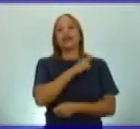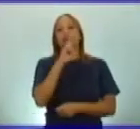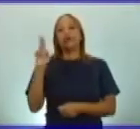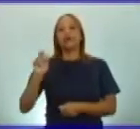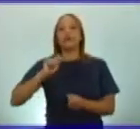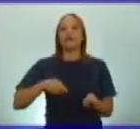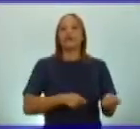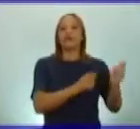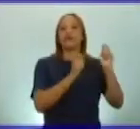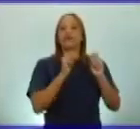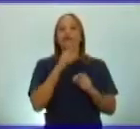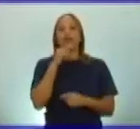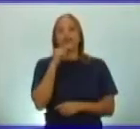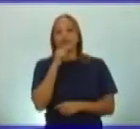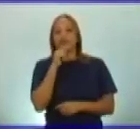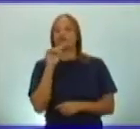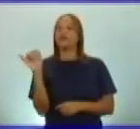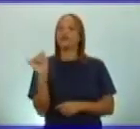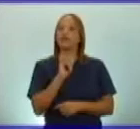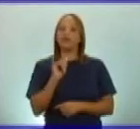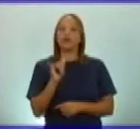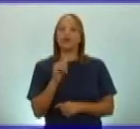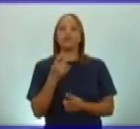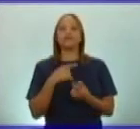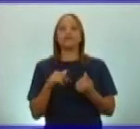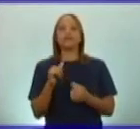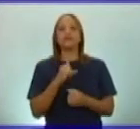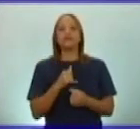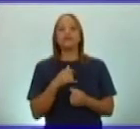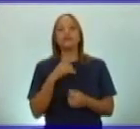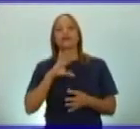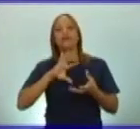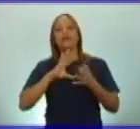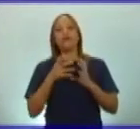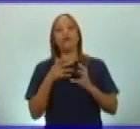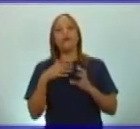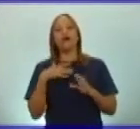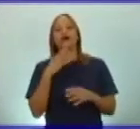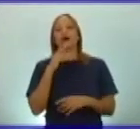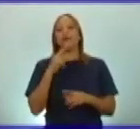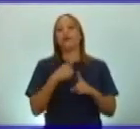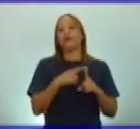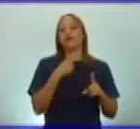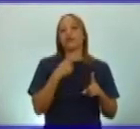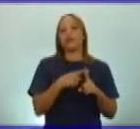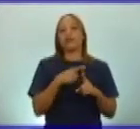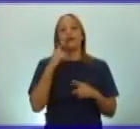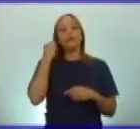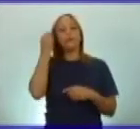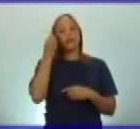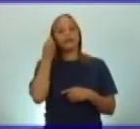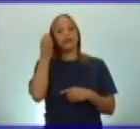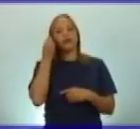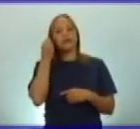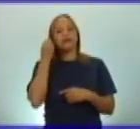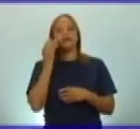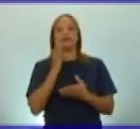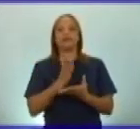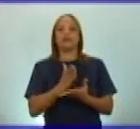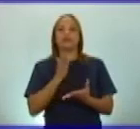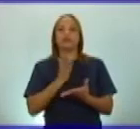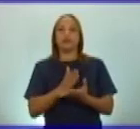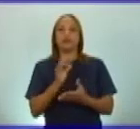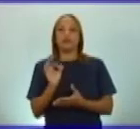esta Primera Guerra Mundial va a influenciar de manera activa, de manera positiva en el pensamiento, queridos estudiantes,